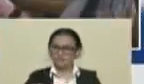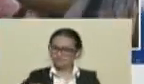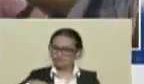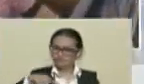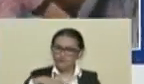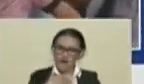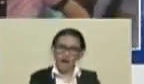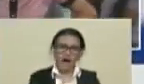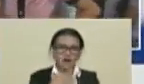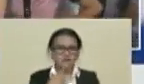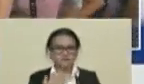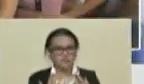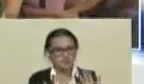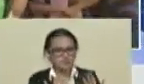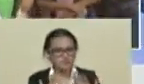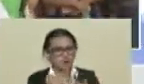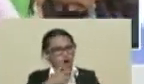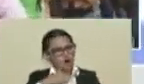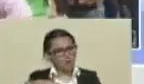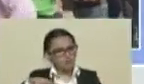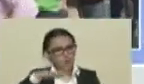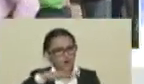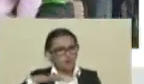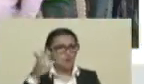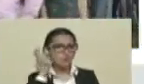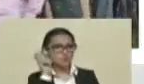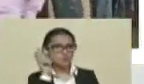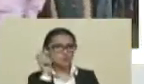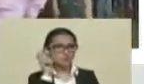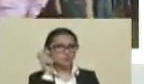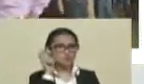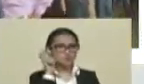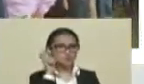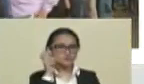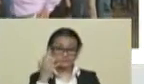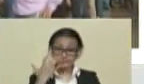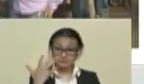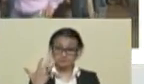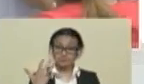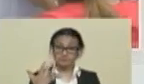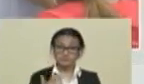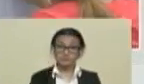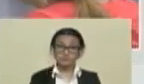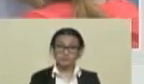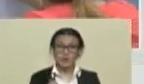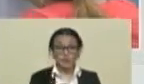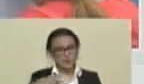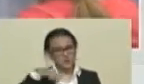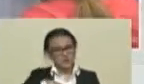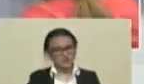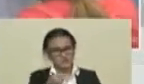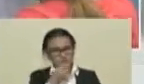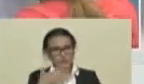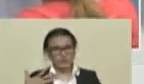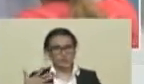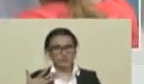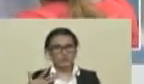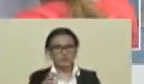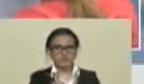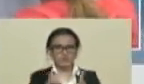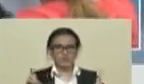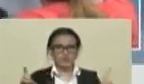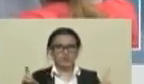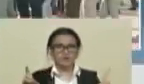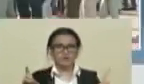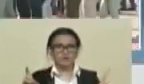nuestras calles, que hablen con nuestro pueblo, que escuchen a nuestro pueblo y que vean el ejercicio profundo, hermoso, de democracia